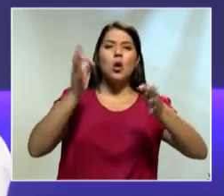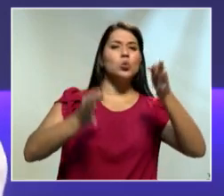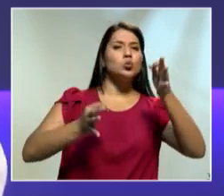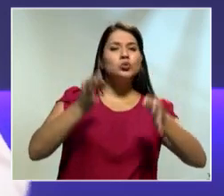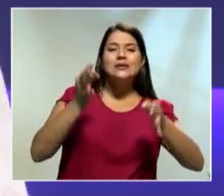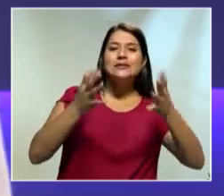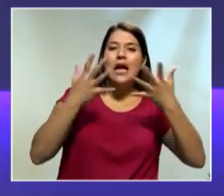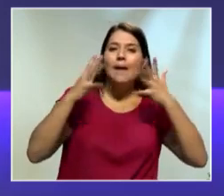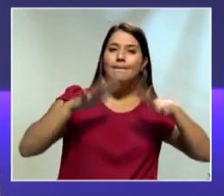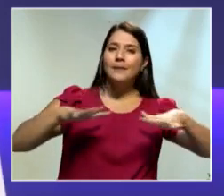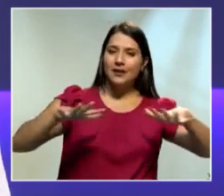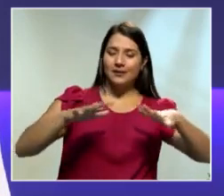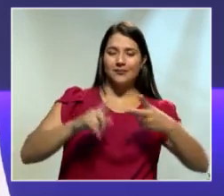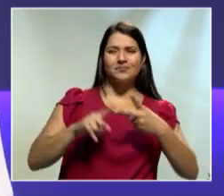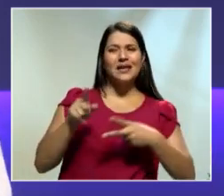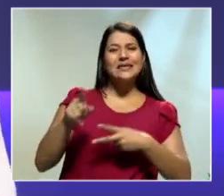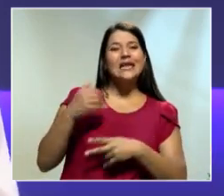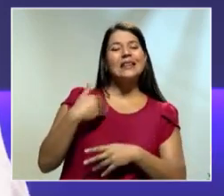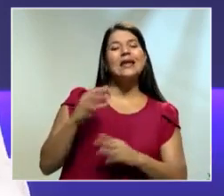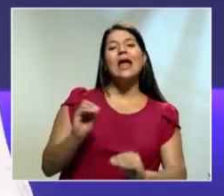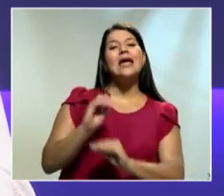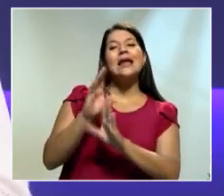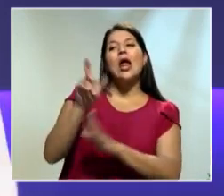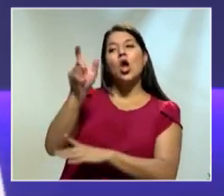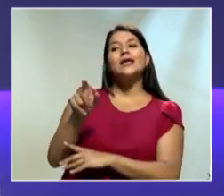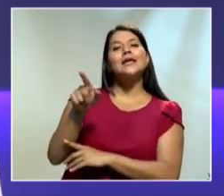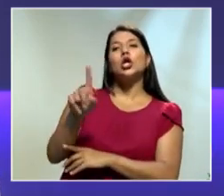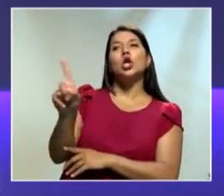la causa, que ella es como un